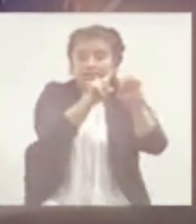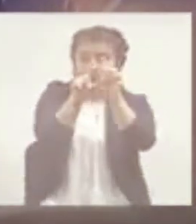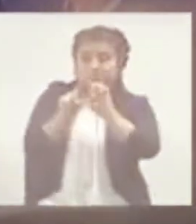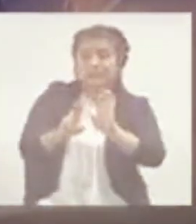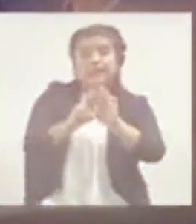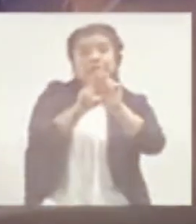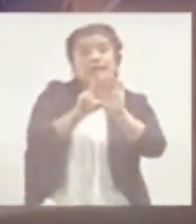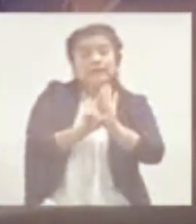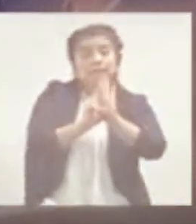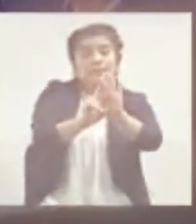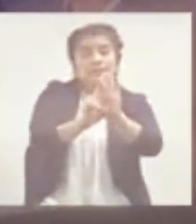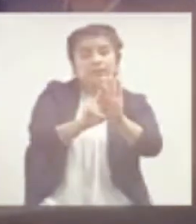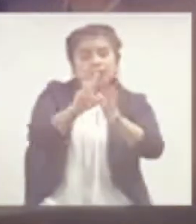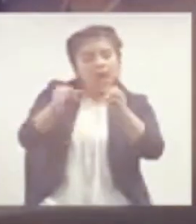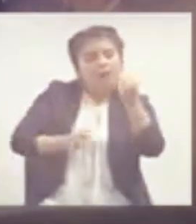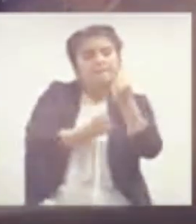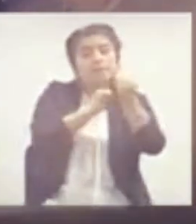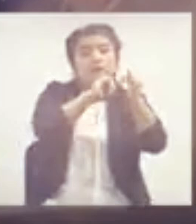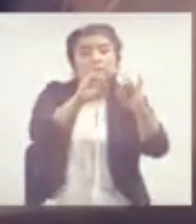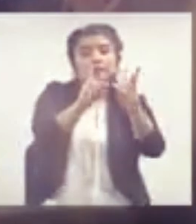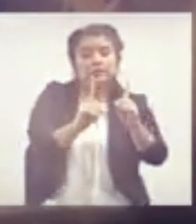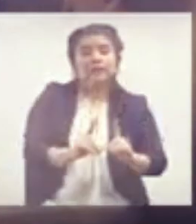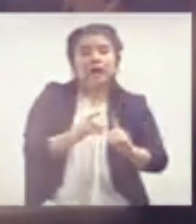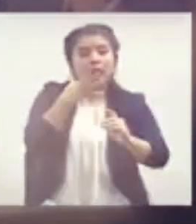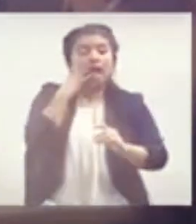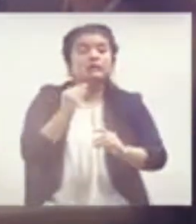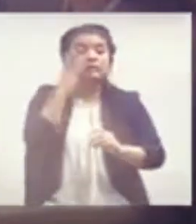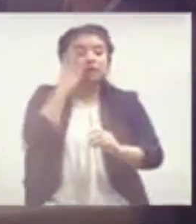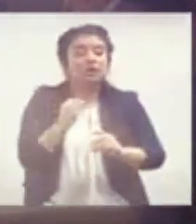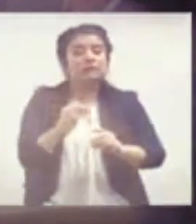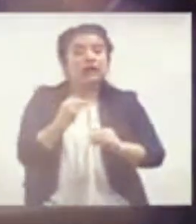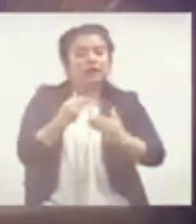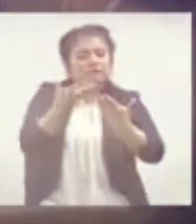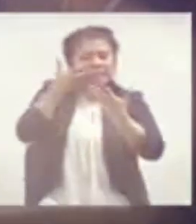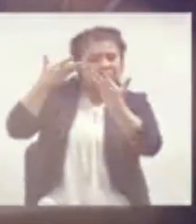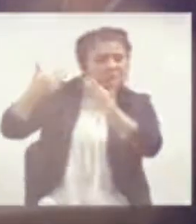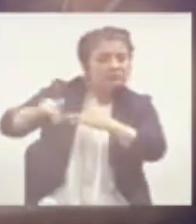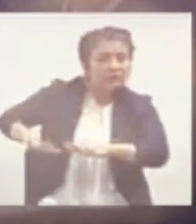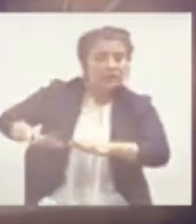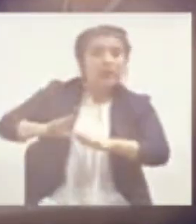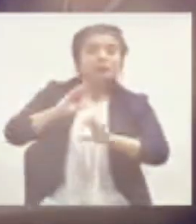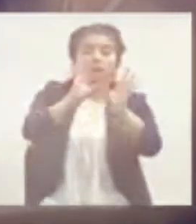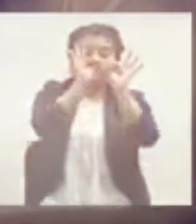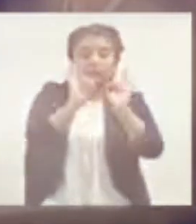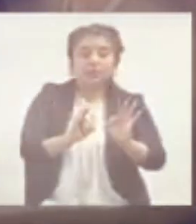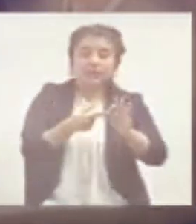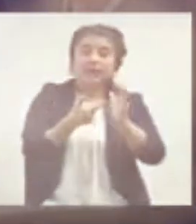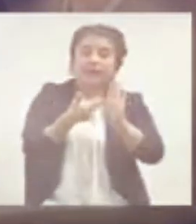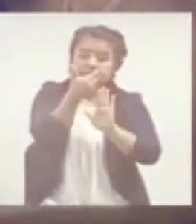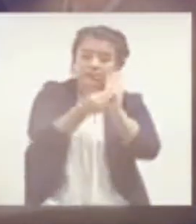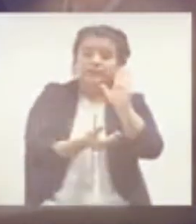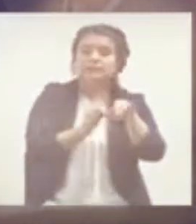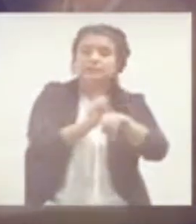representaciones aporta a la Junta Directiva, talentos y experiencia que se perderían si se excluye a las representaciones referidas. Por lo tanto,